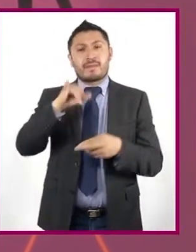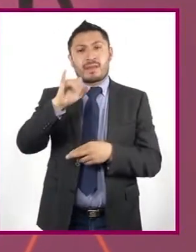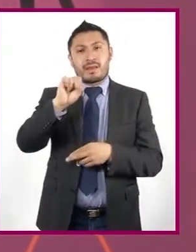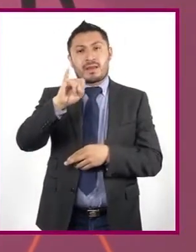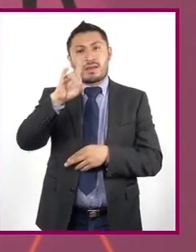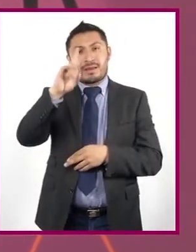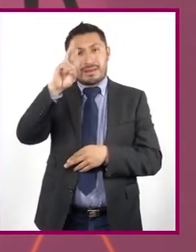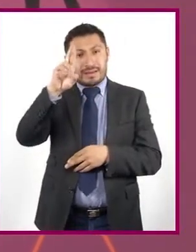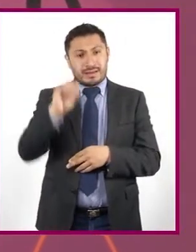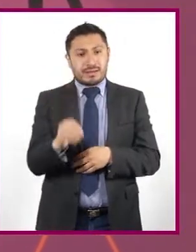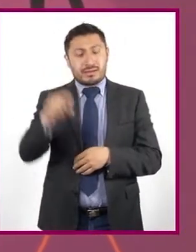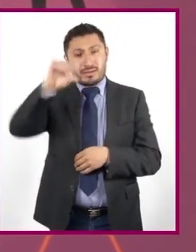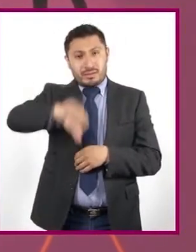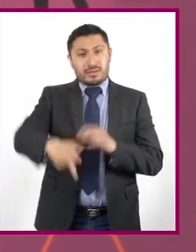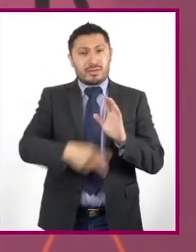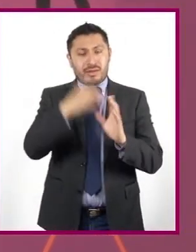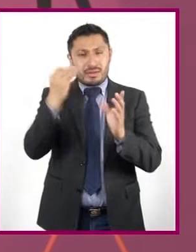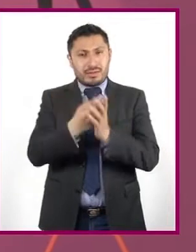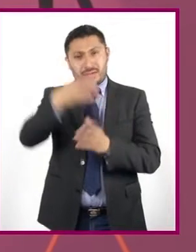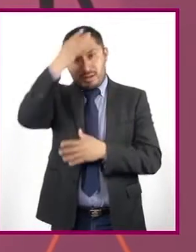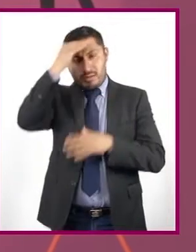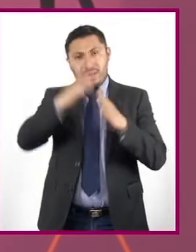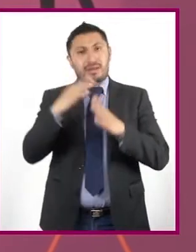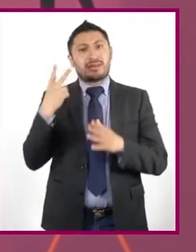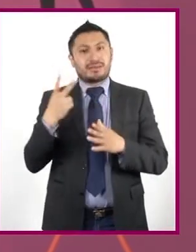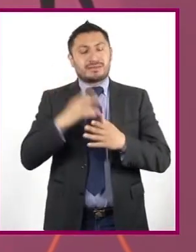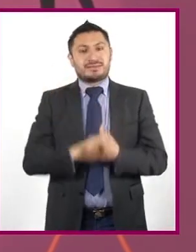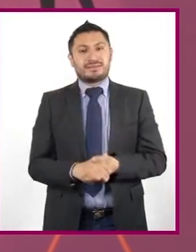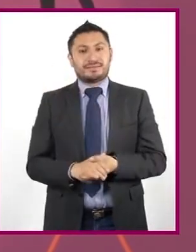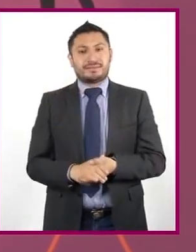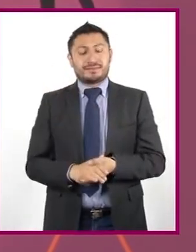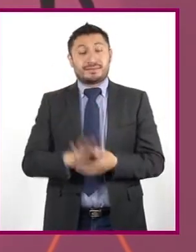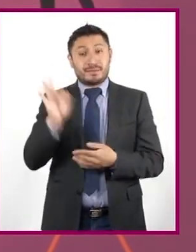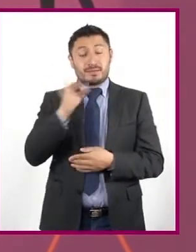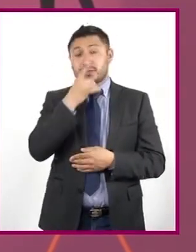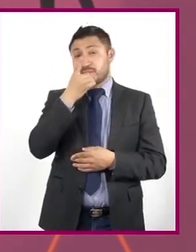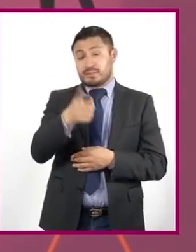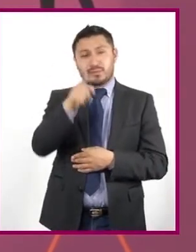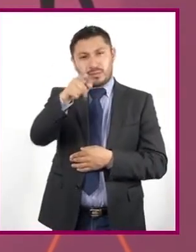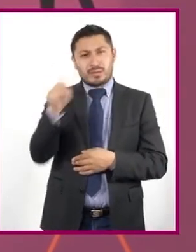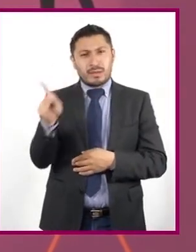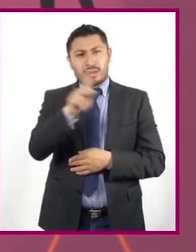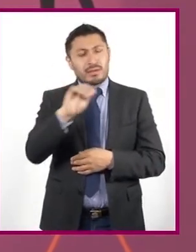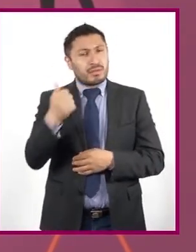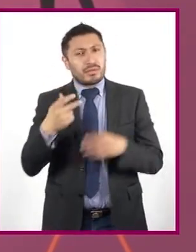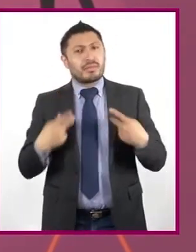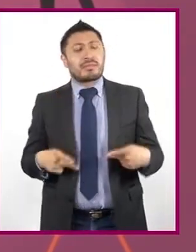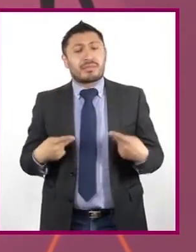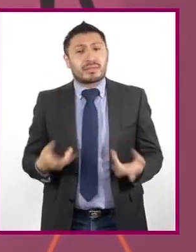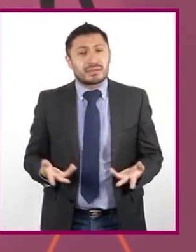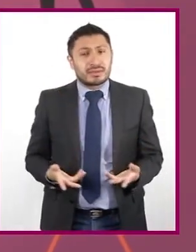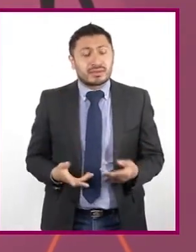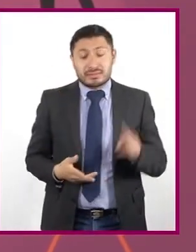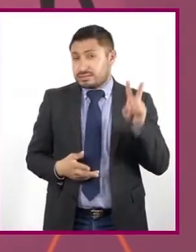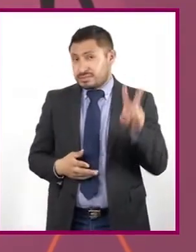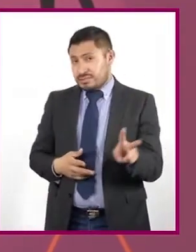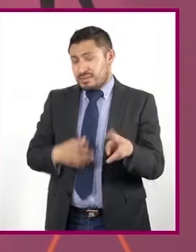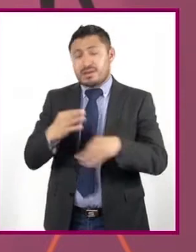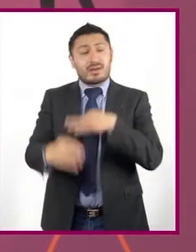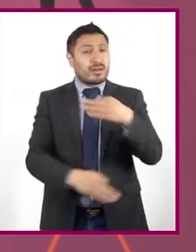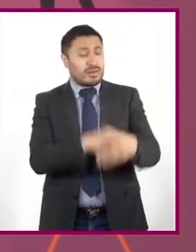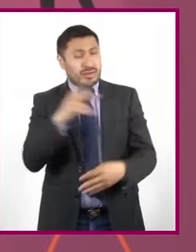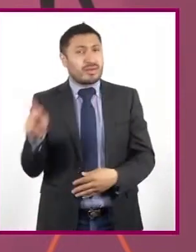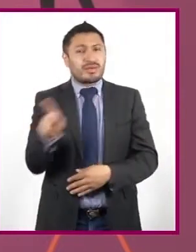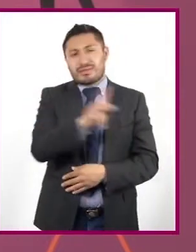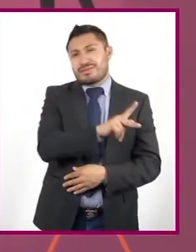en una sesión más de Aprende en Casa 2. ¿Les han dicho que se parecen a alguien? En realidad, todas las personas